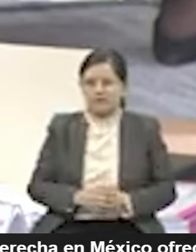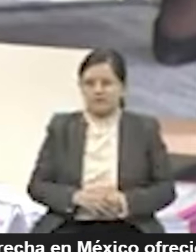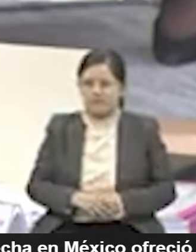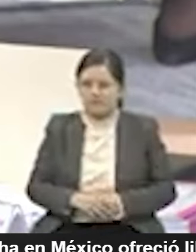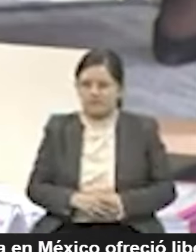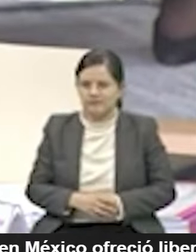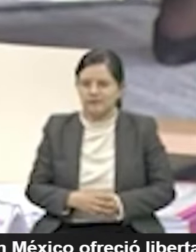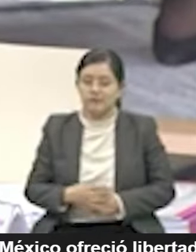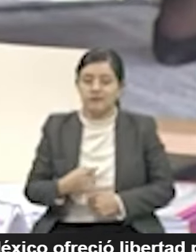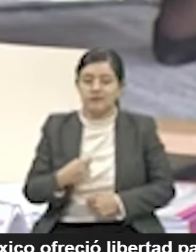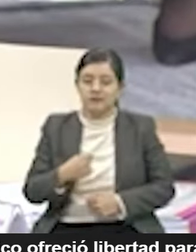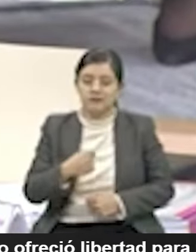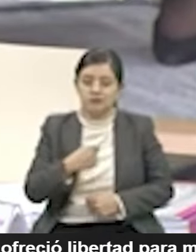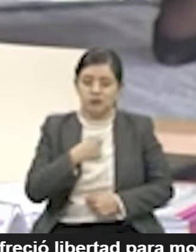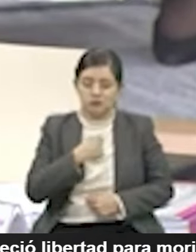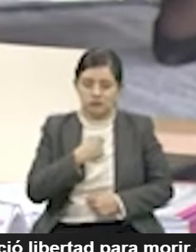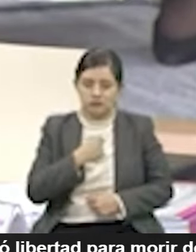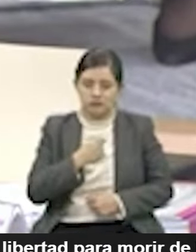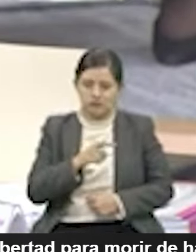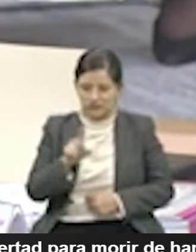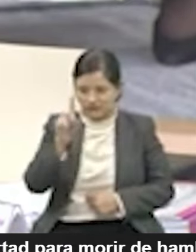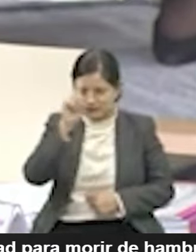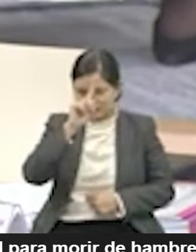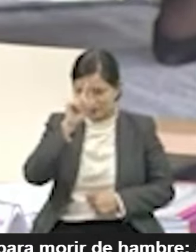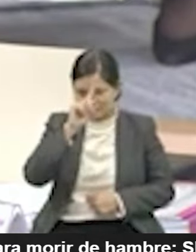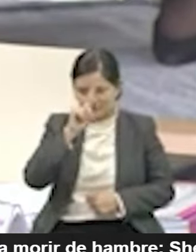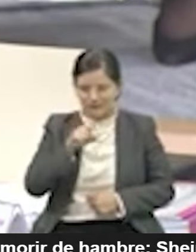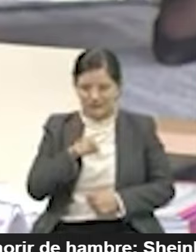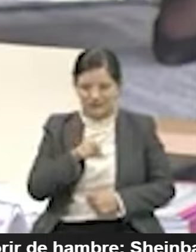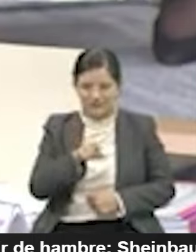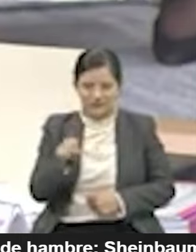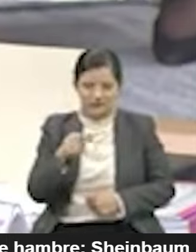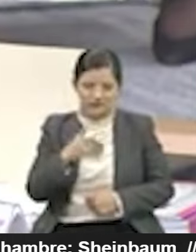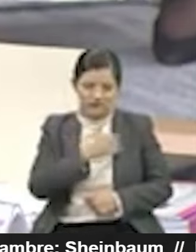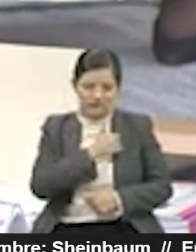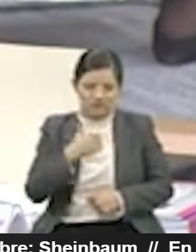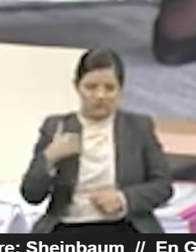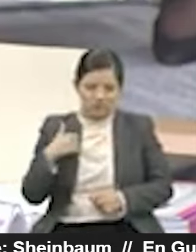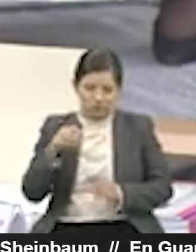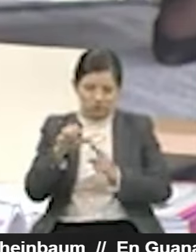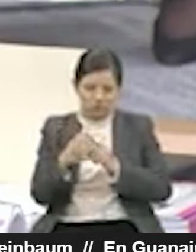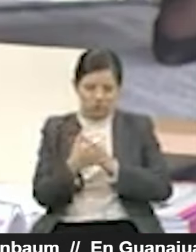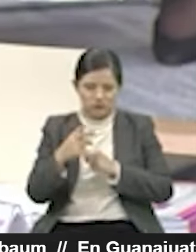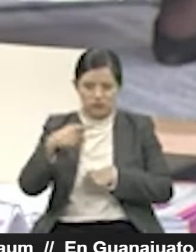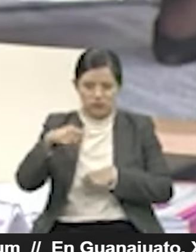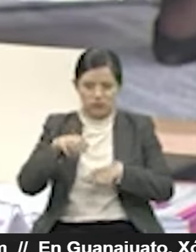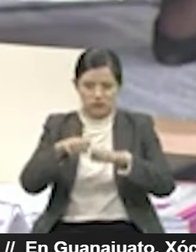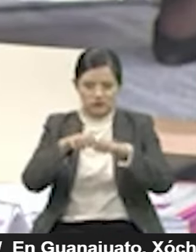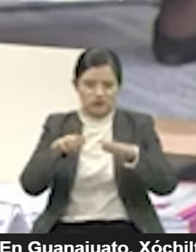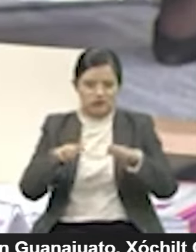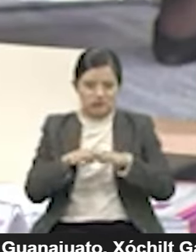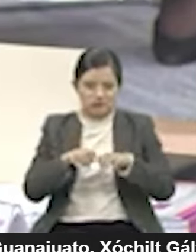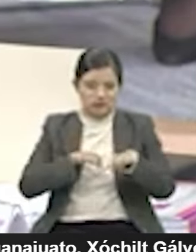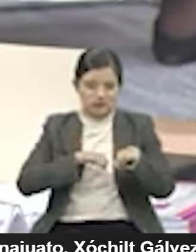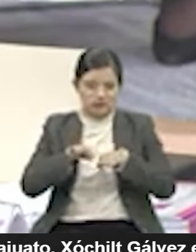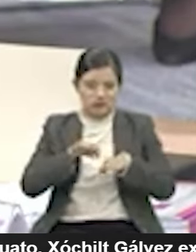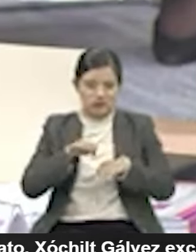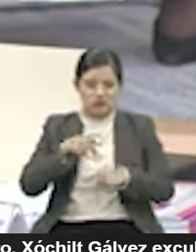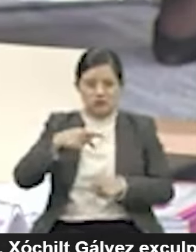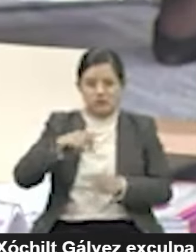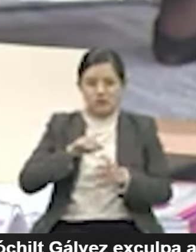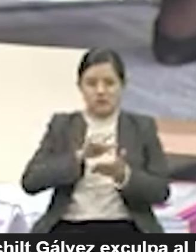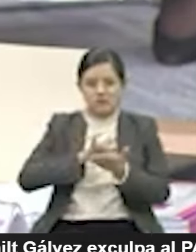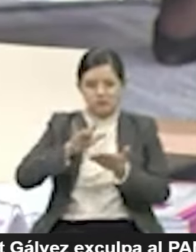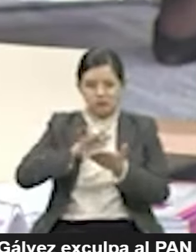tengo especial reconocimiento para la consejera y los consejeros integrantes de la comisión su equipos de trabajo por todo su apoyo y colaboración